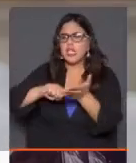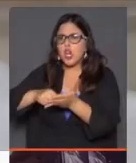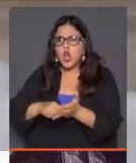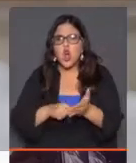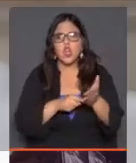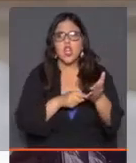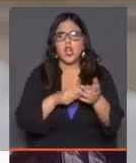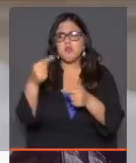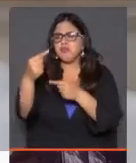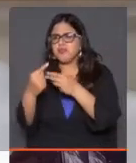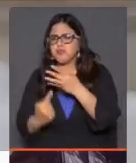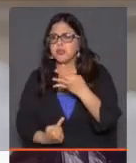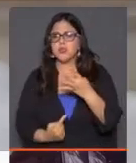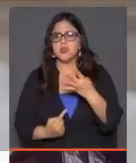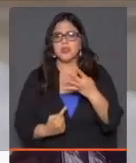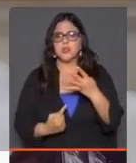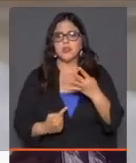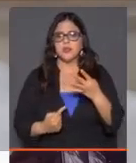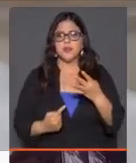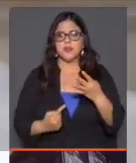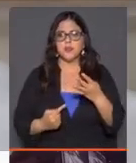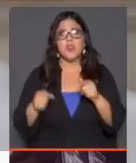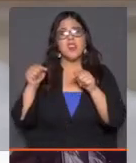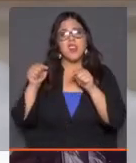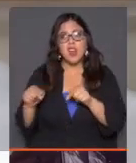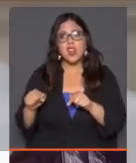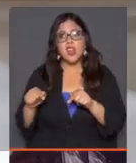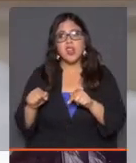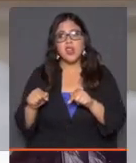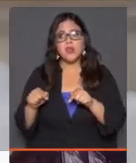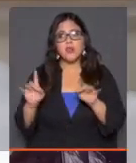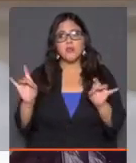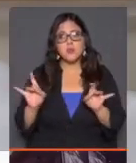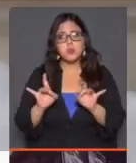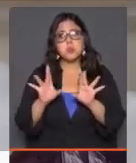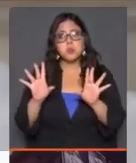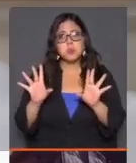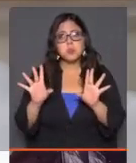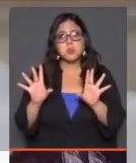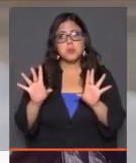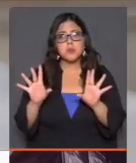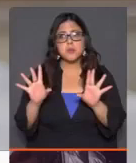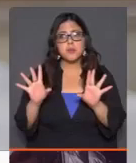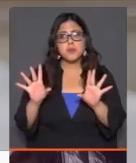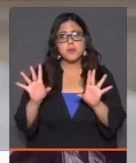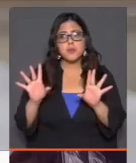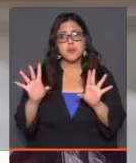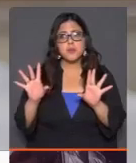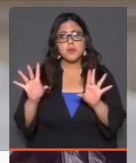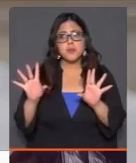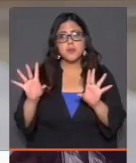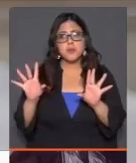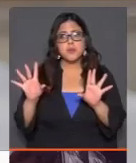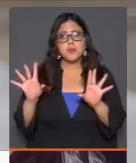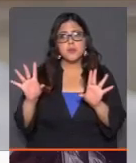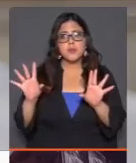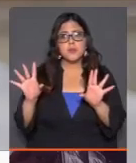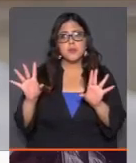una otra forma podríamos relacionarlo con un confort inmediato a cometer el